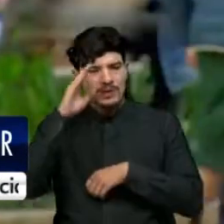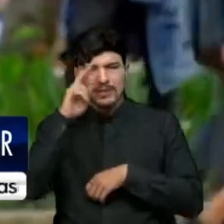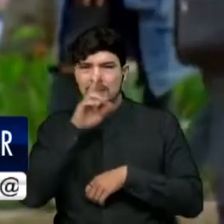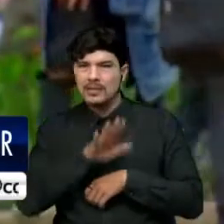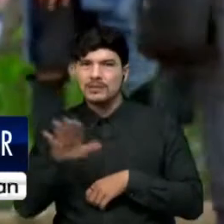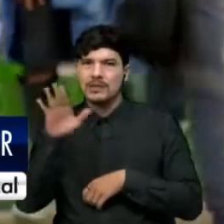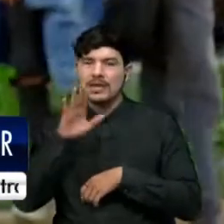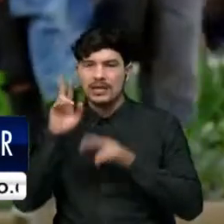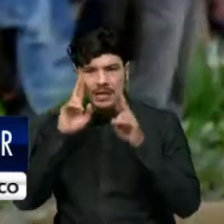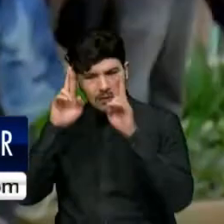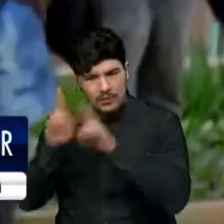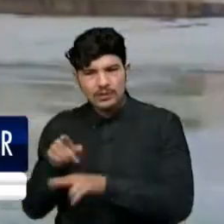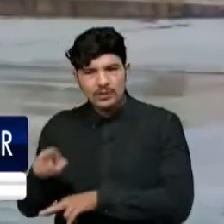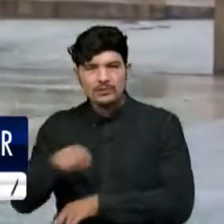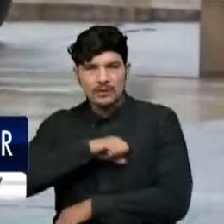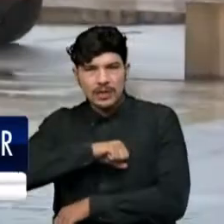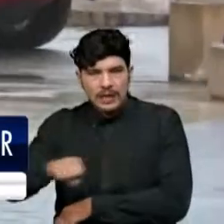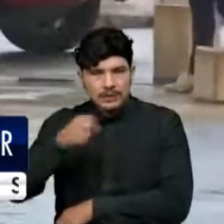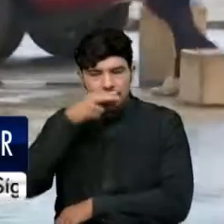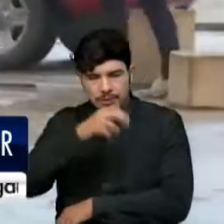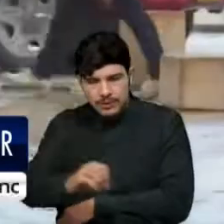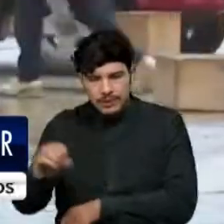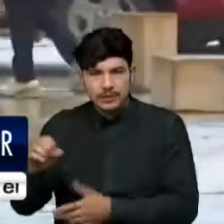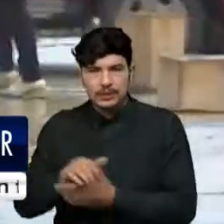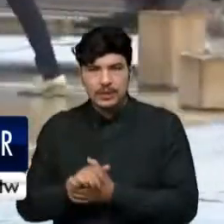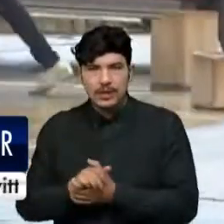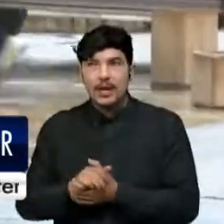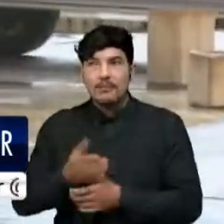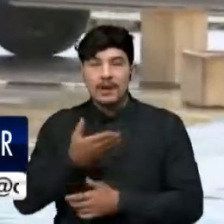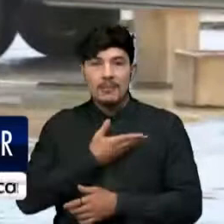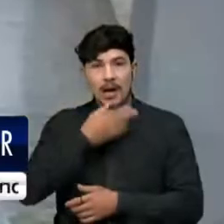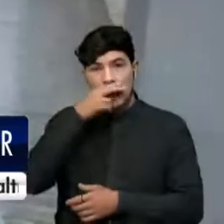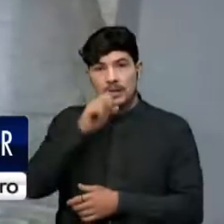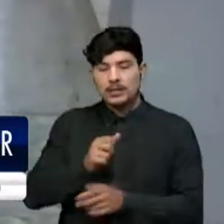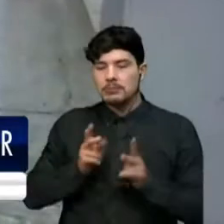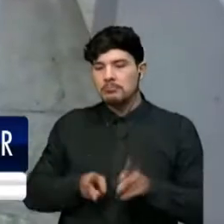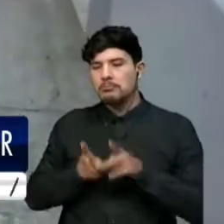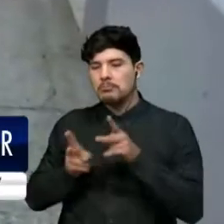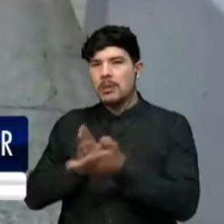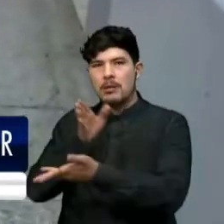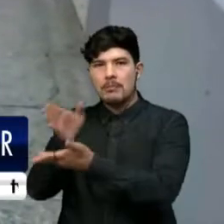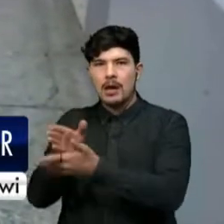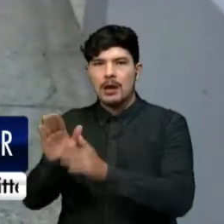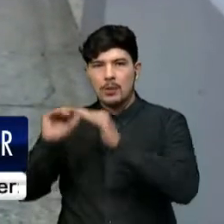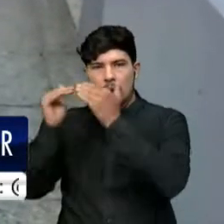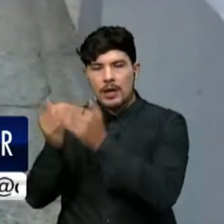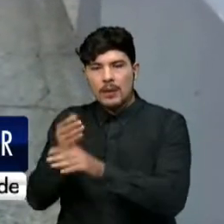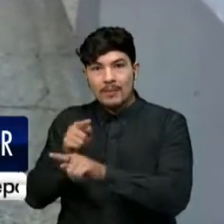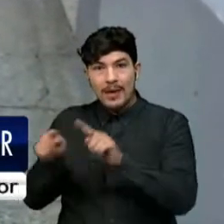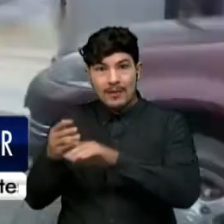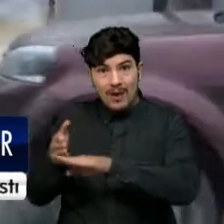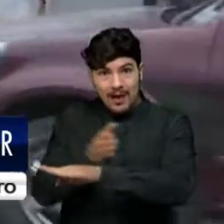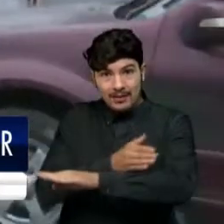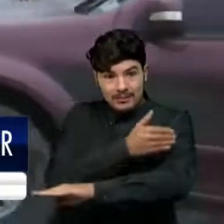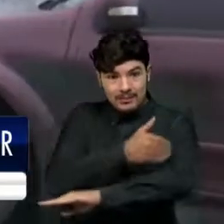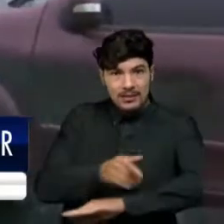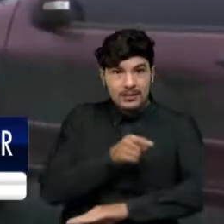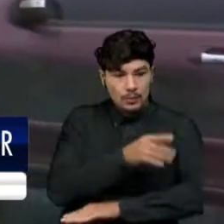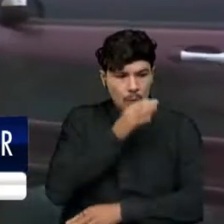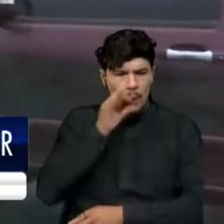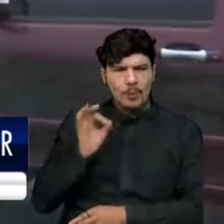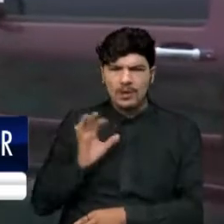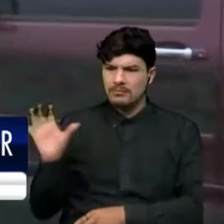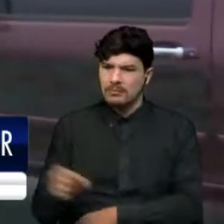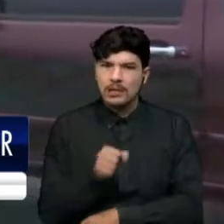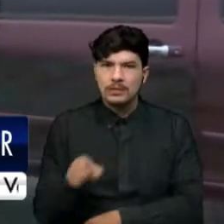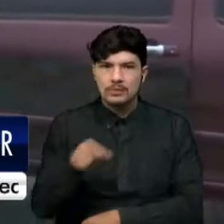de los menores de edad. La madre y la niña iban para el jardín infantil, pero unas cuadras antes un hombre desconocido